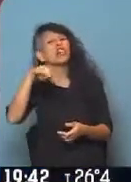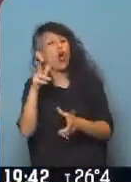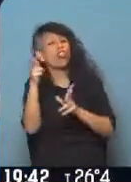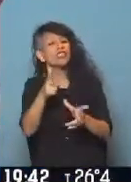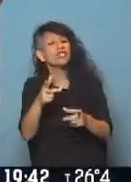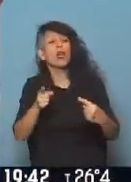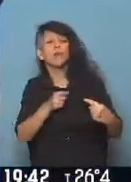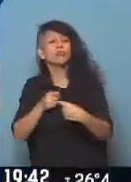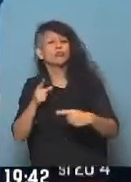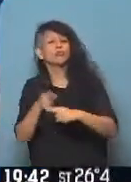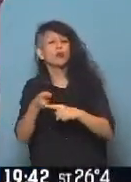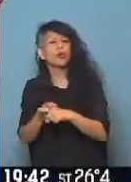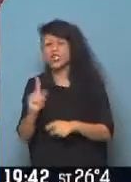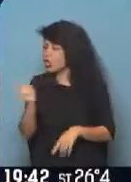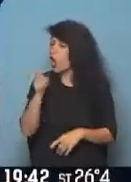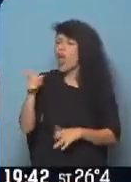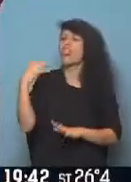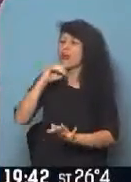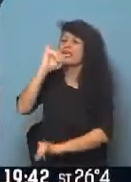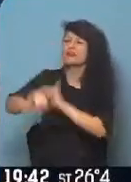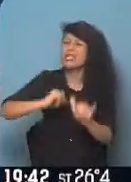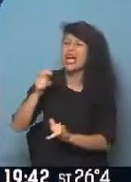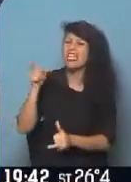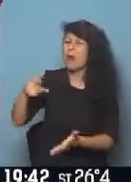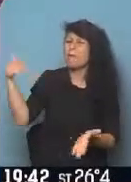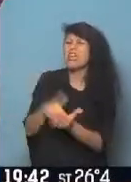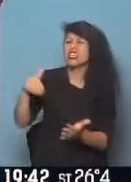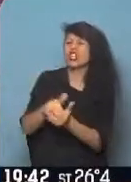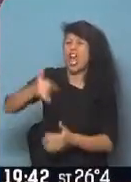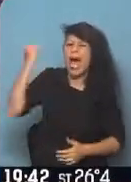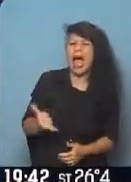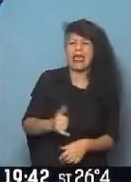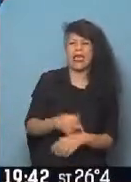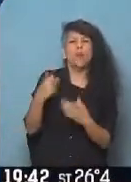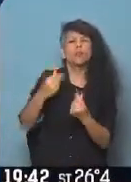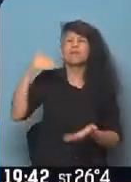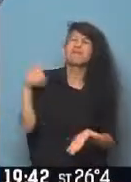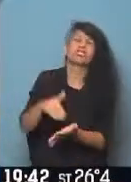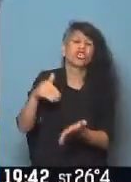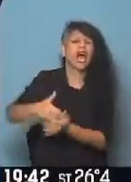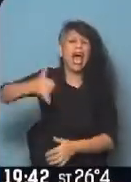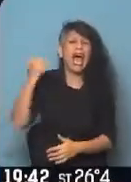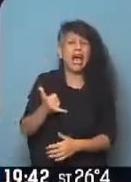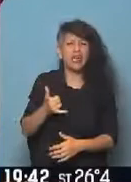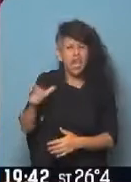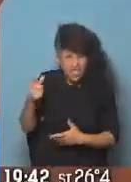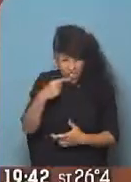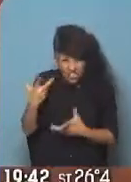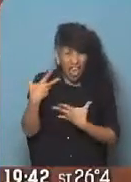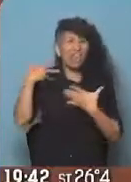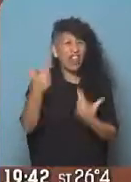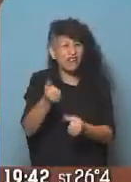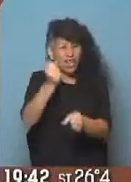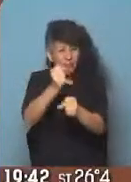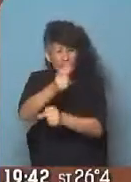orwell que tiene cuenta de afuera porque son multimillonarios son multimillonarios y hablan de los trabajadores y encima que hace un